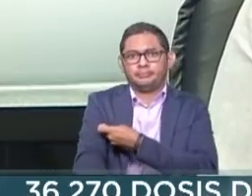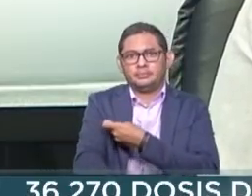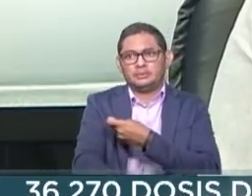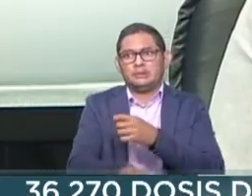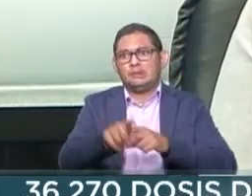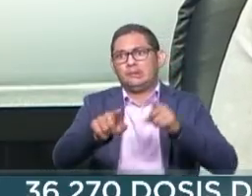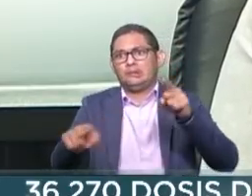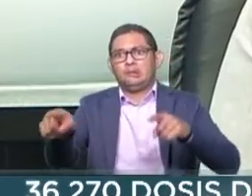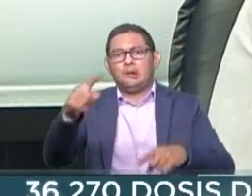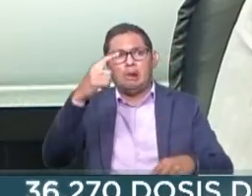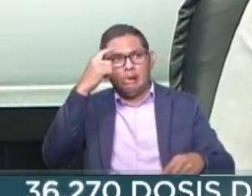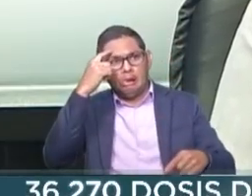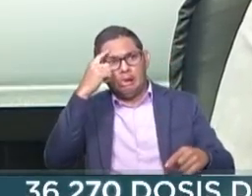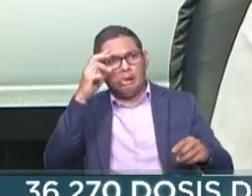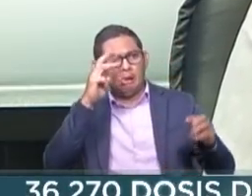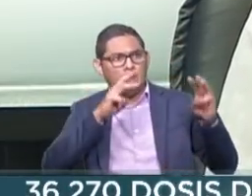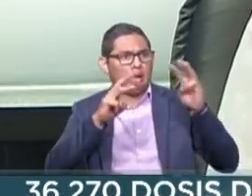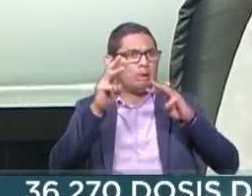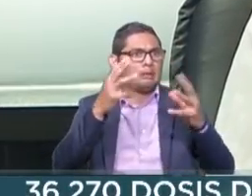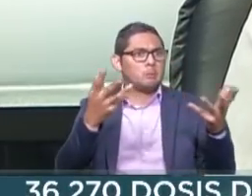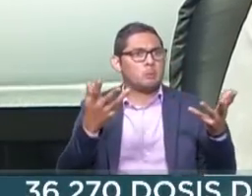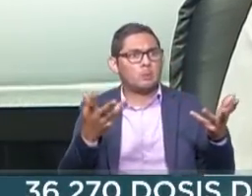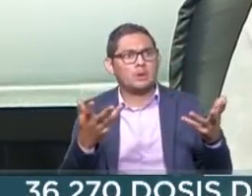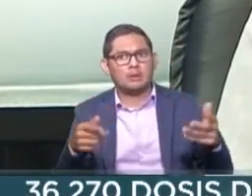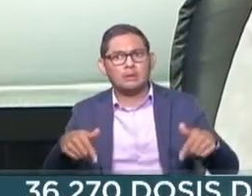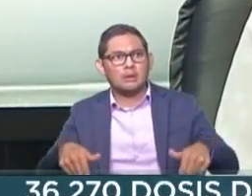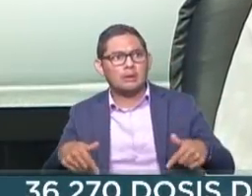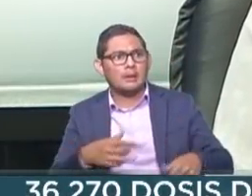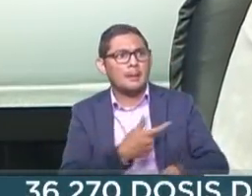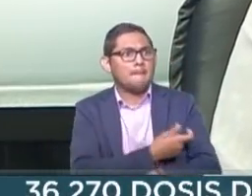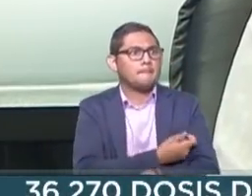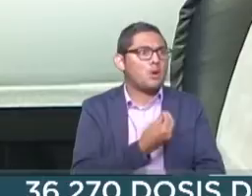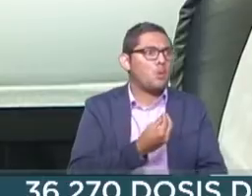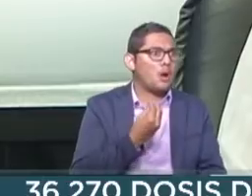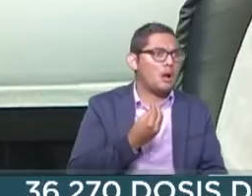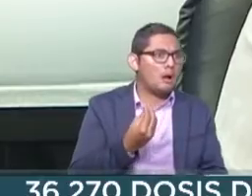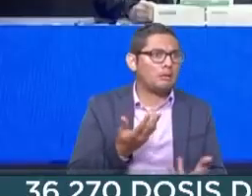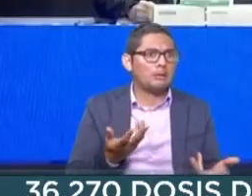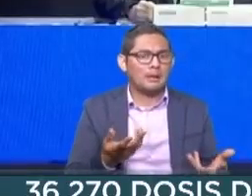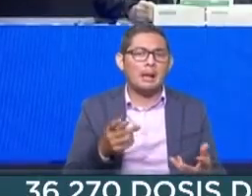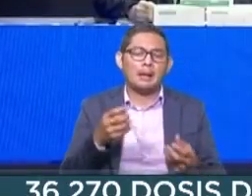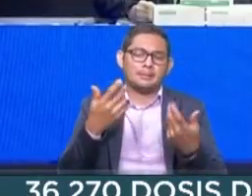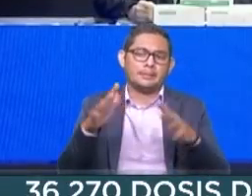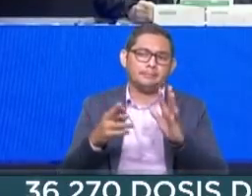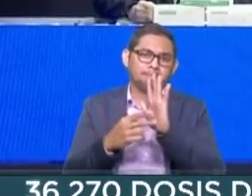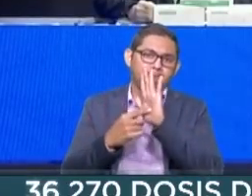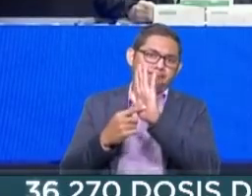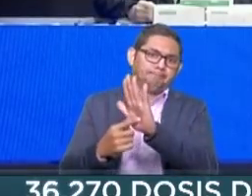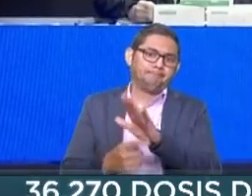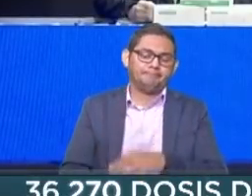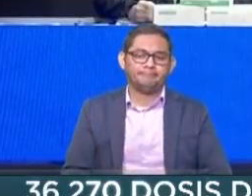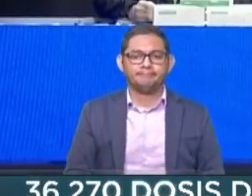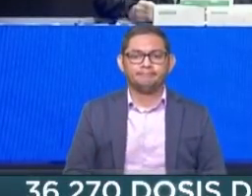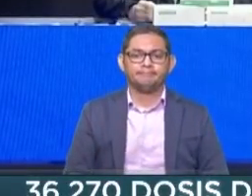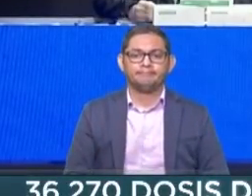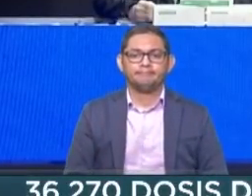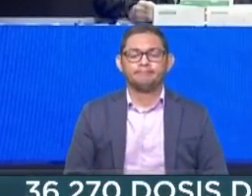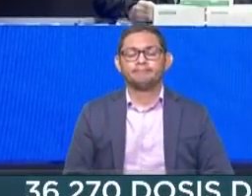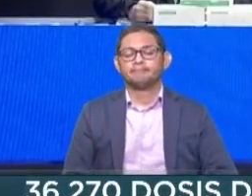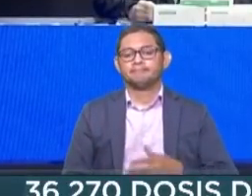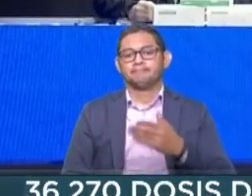angustiados preguntándose cuándo iba a ser la vacunación del 8-7. Eso es todo, señor ministro. Muchas gracias, doctora Ira